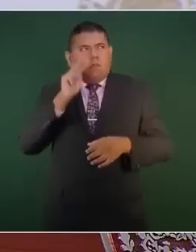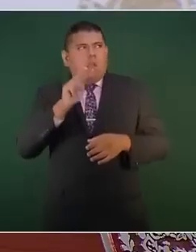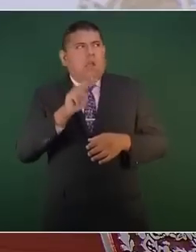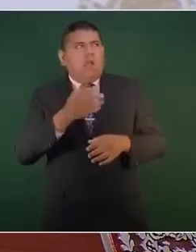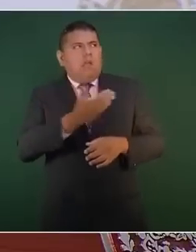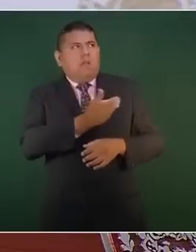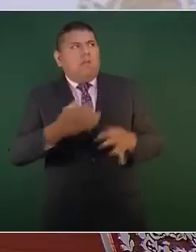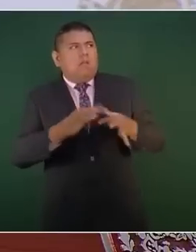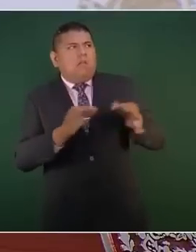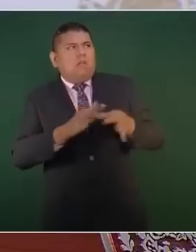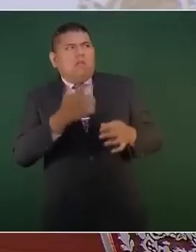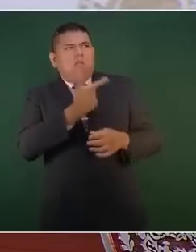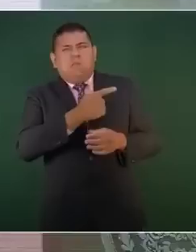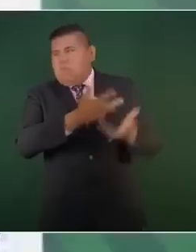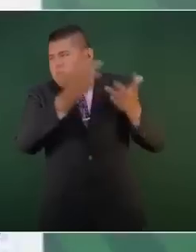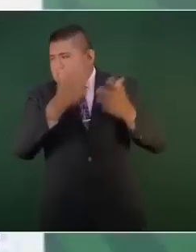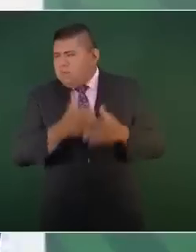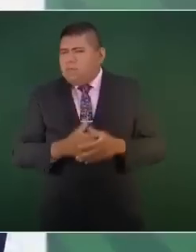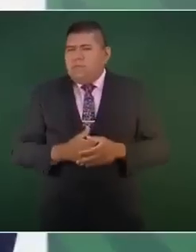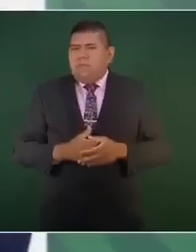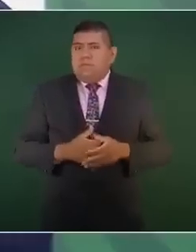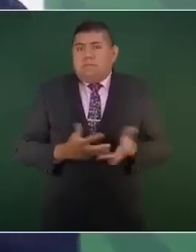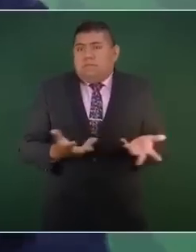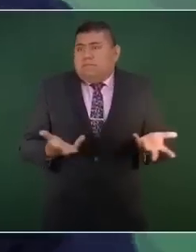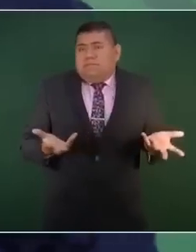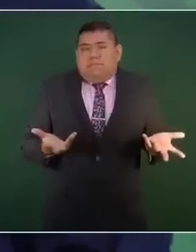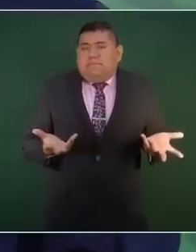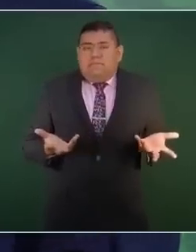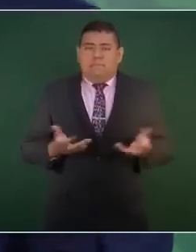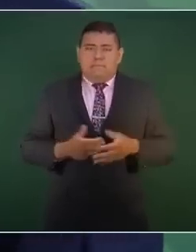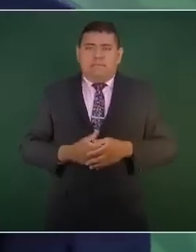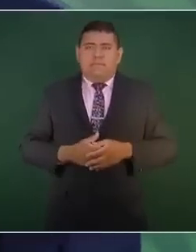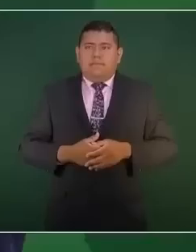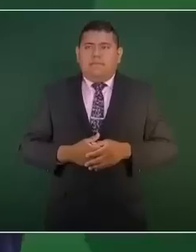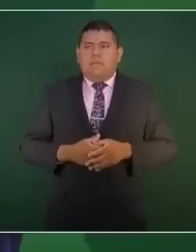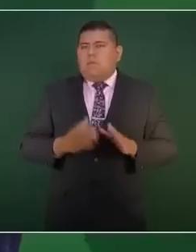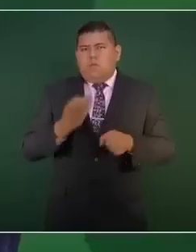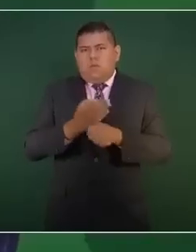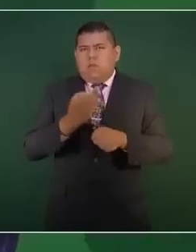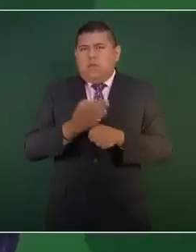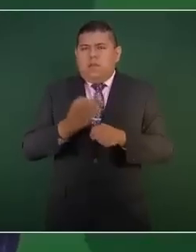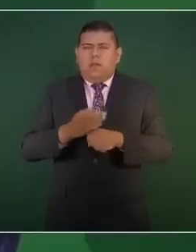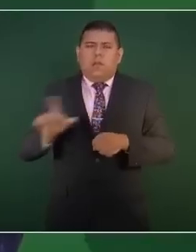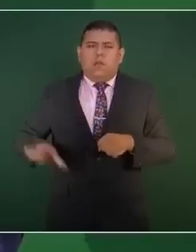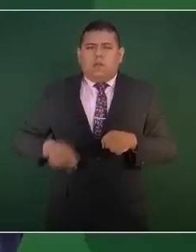pero ya cambió esto.